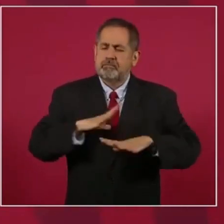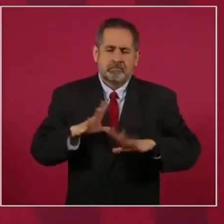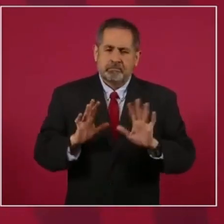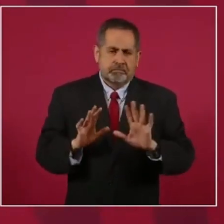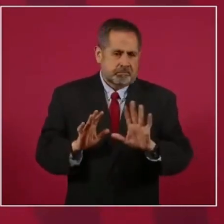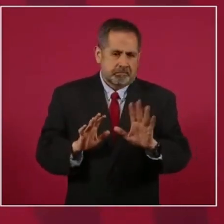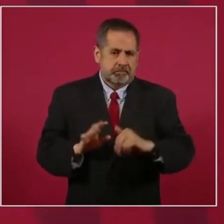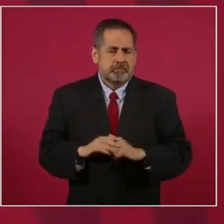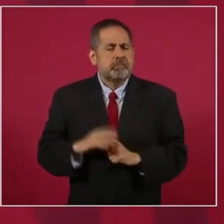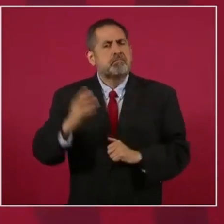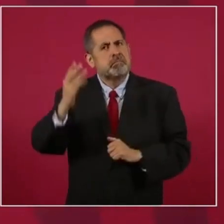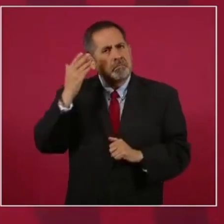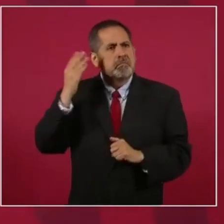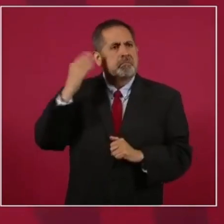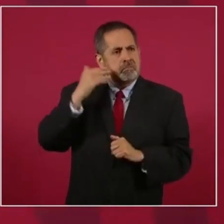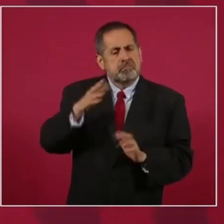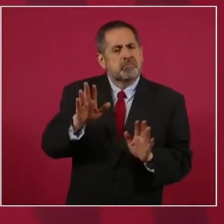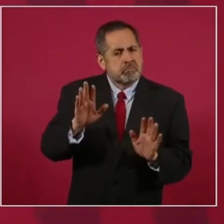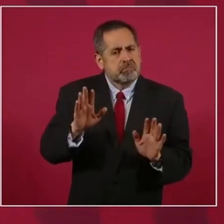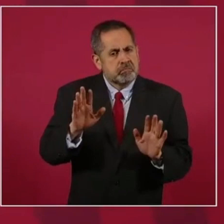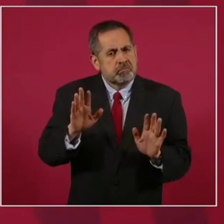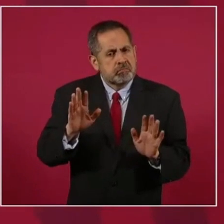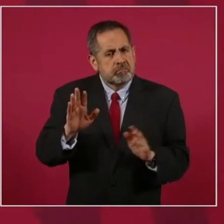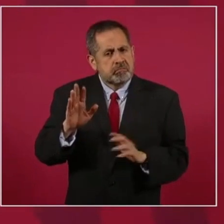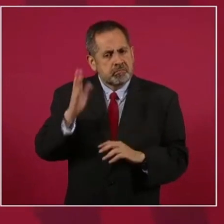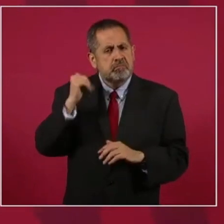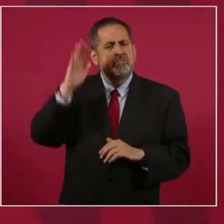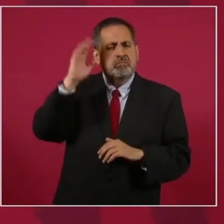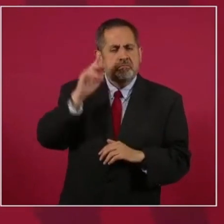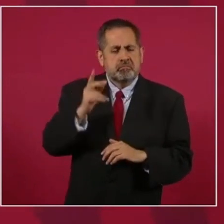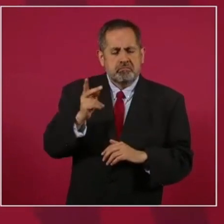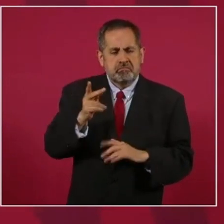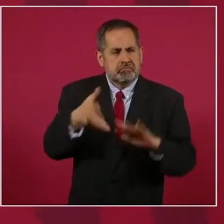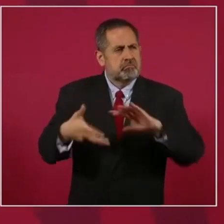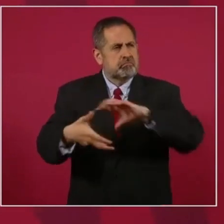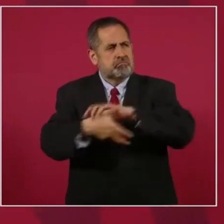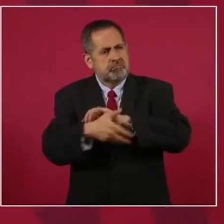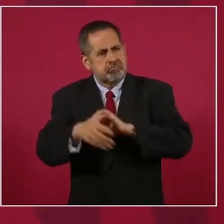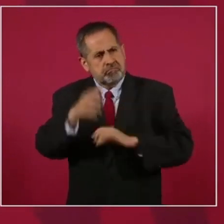sí se llegó a un acuerdo